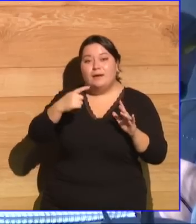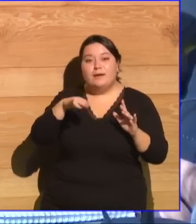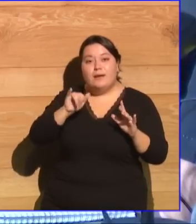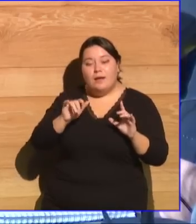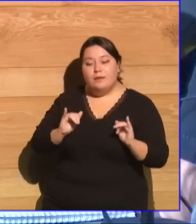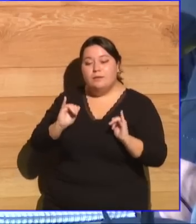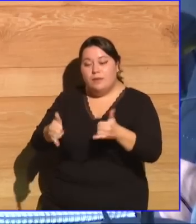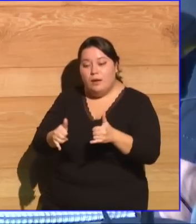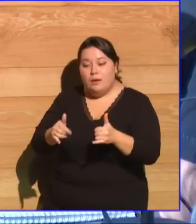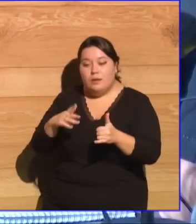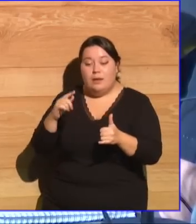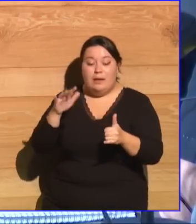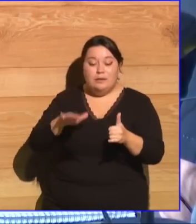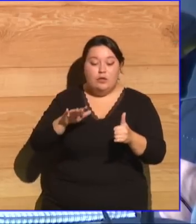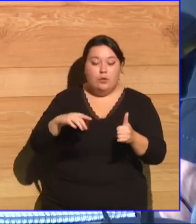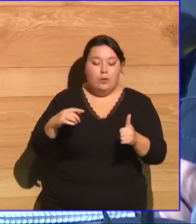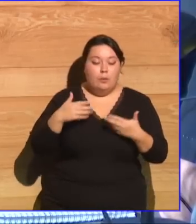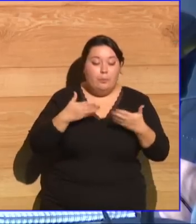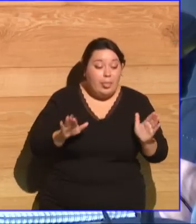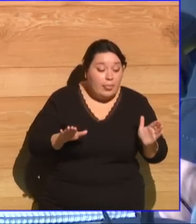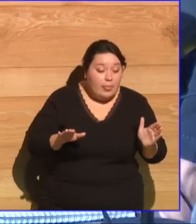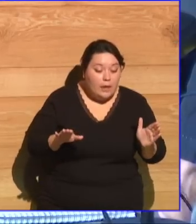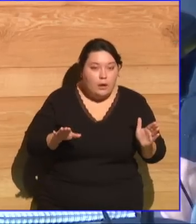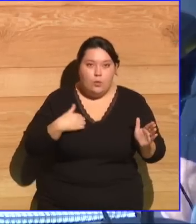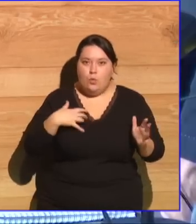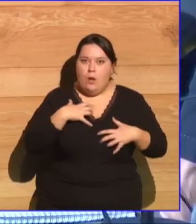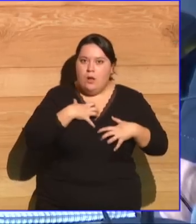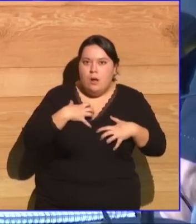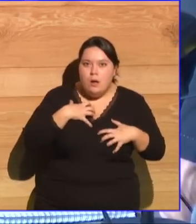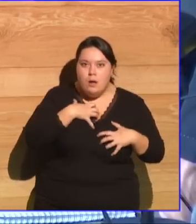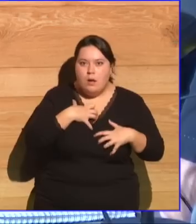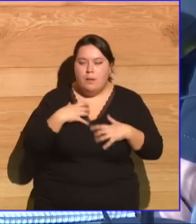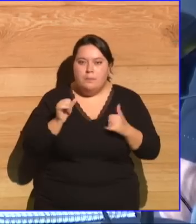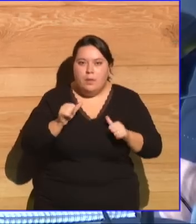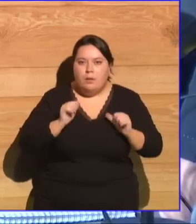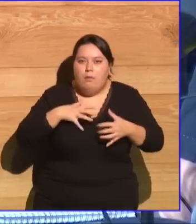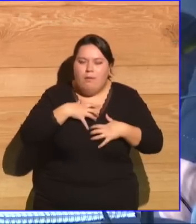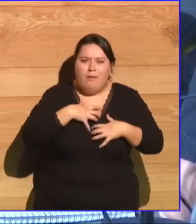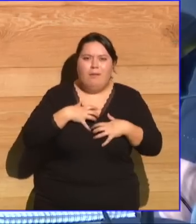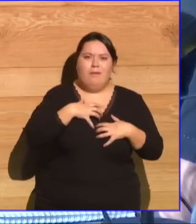cuando el niño se pierde, yo no he visto una cosa tan asfixiante en mi vida, o sea, tan agobiante, tan